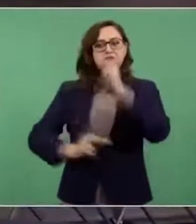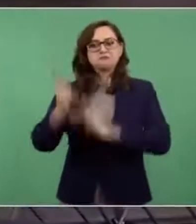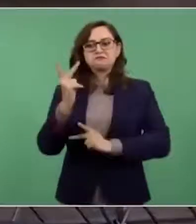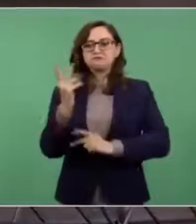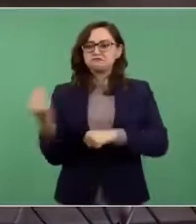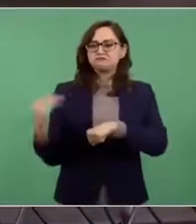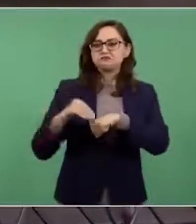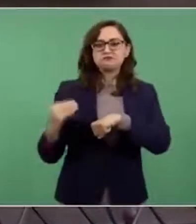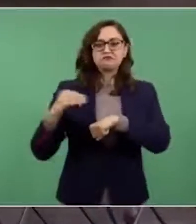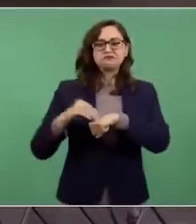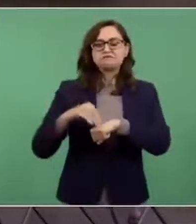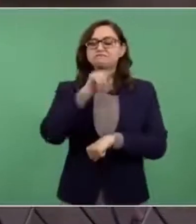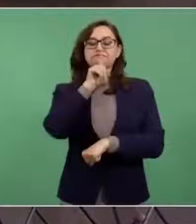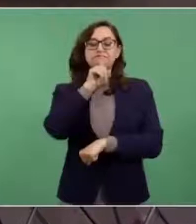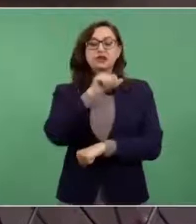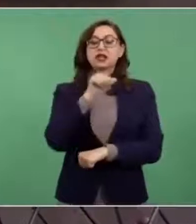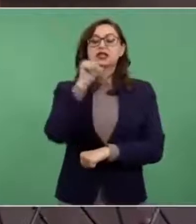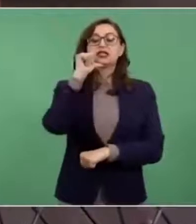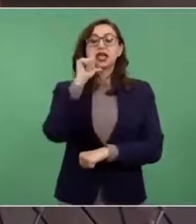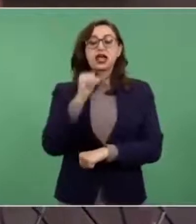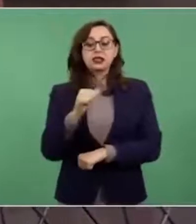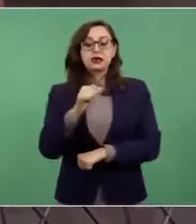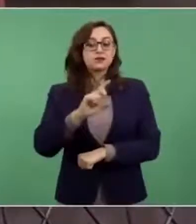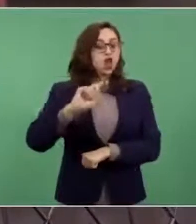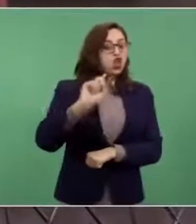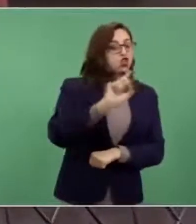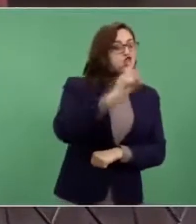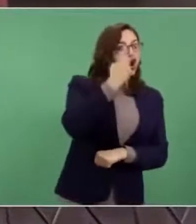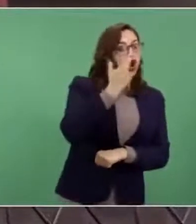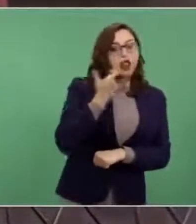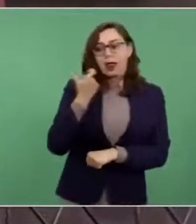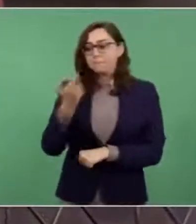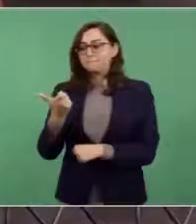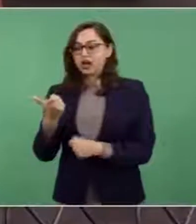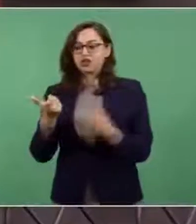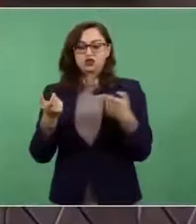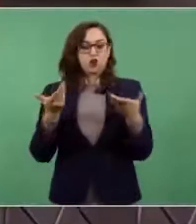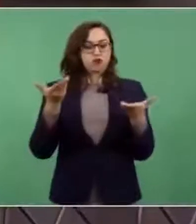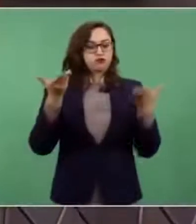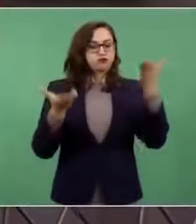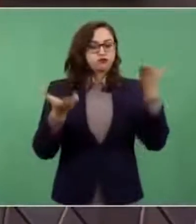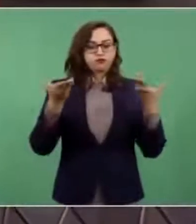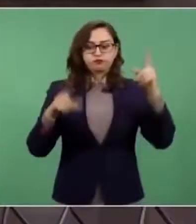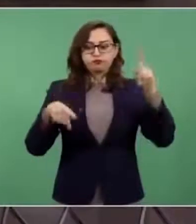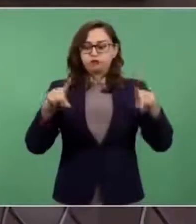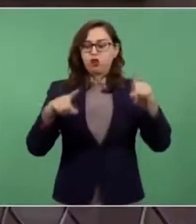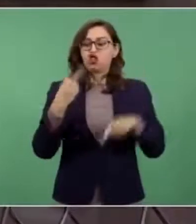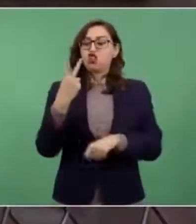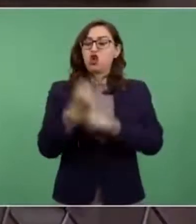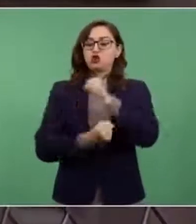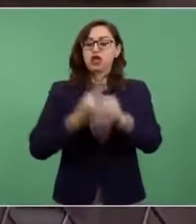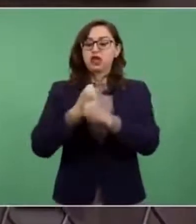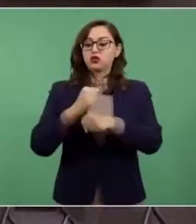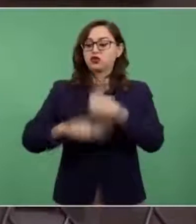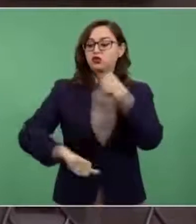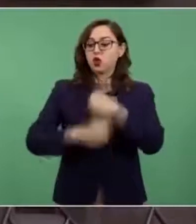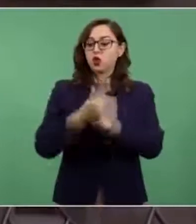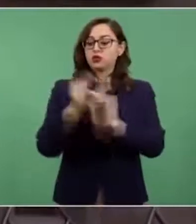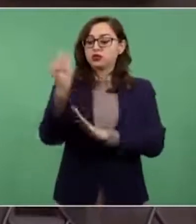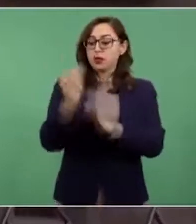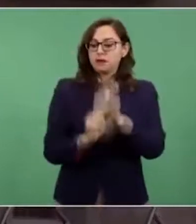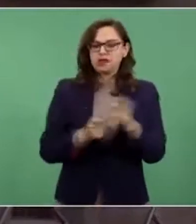peso no se devaluó durante los primeros 2 años y 11 meses del sexenio, como